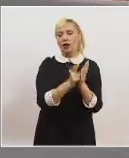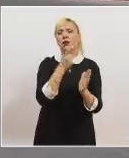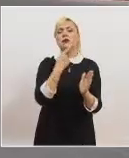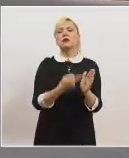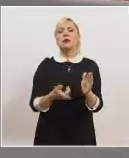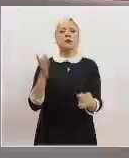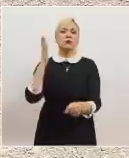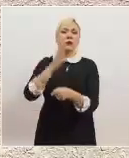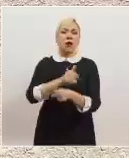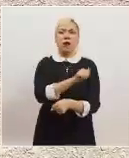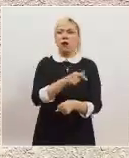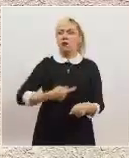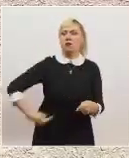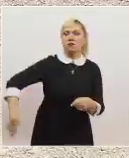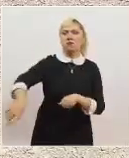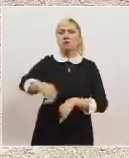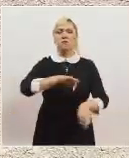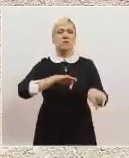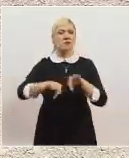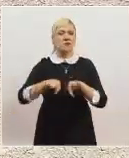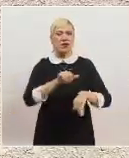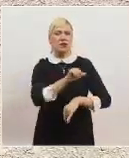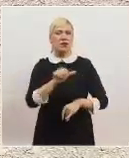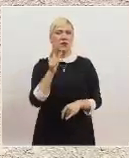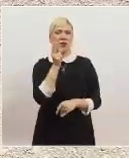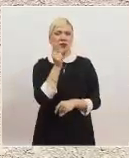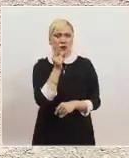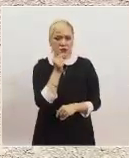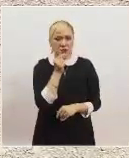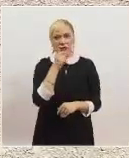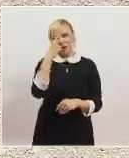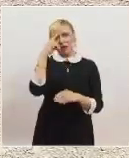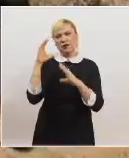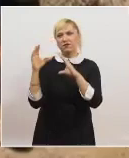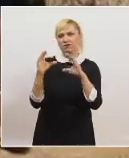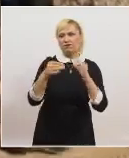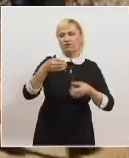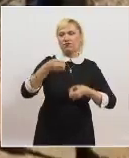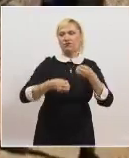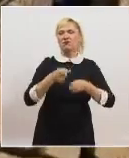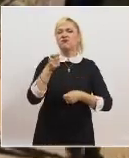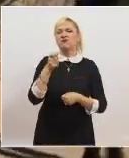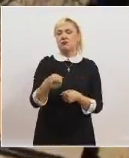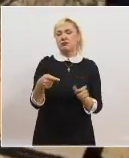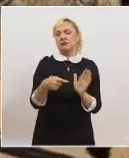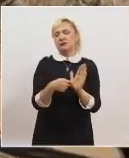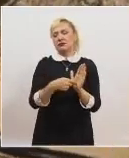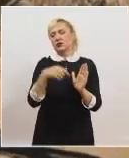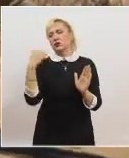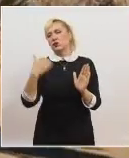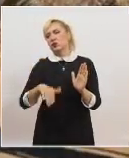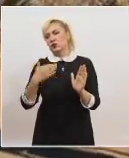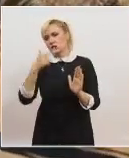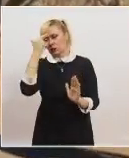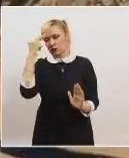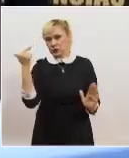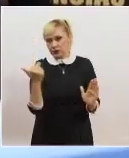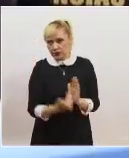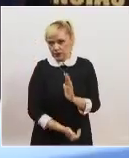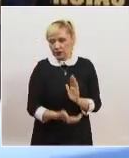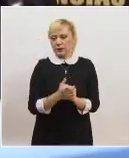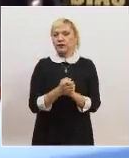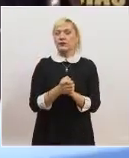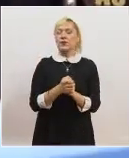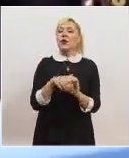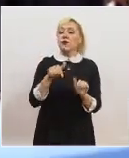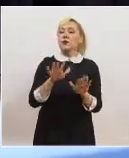para servidores públicos de alguna institución policial, de procuración o impartición de justicia que incurran en esas actividades. Estas normas